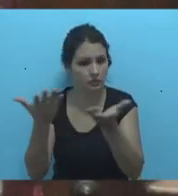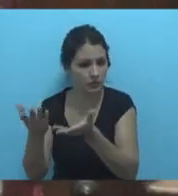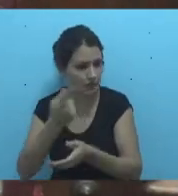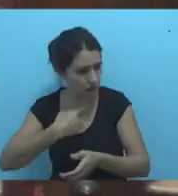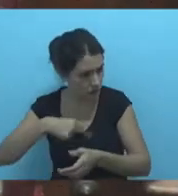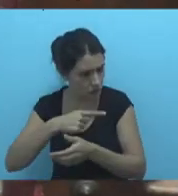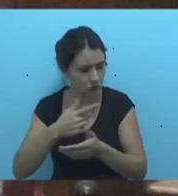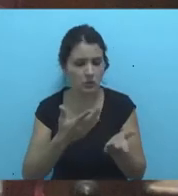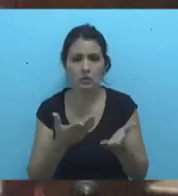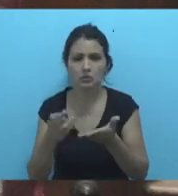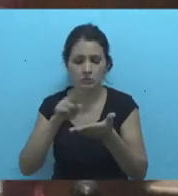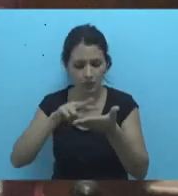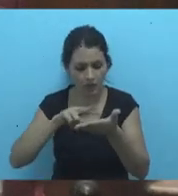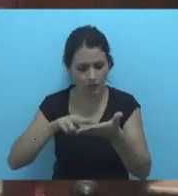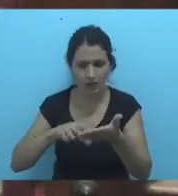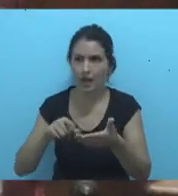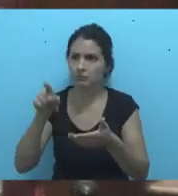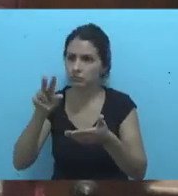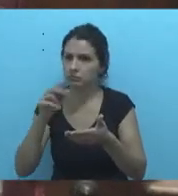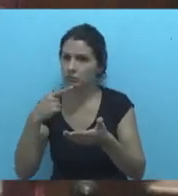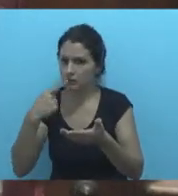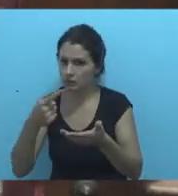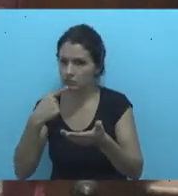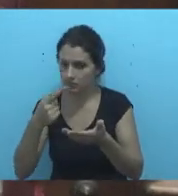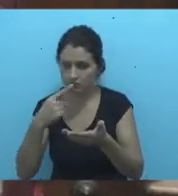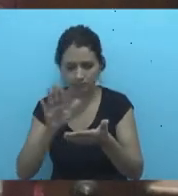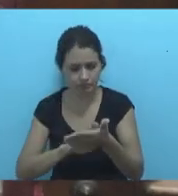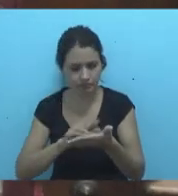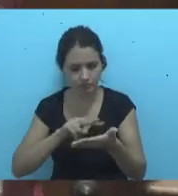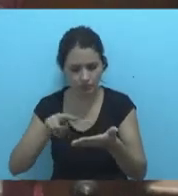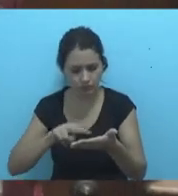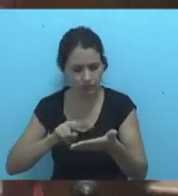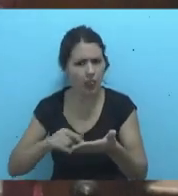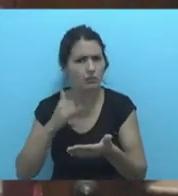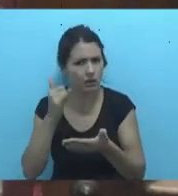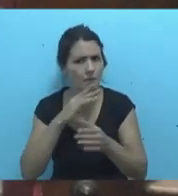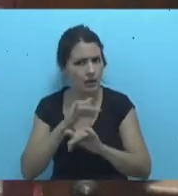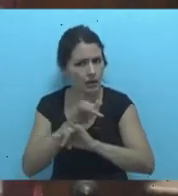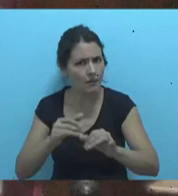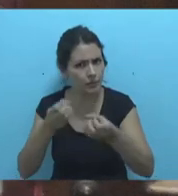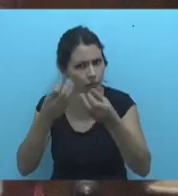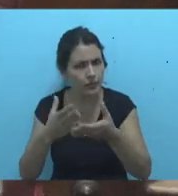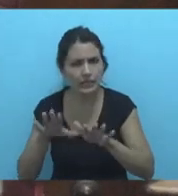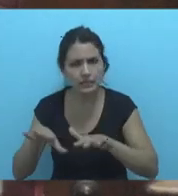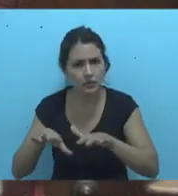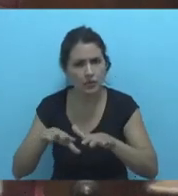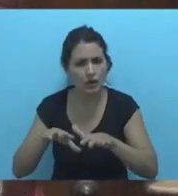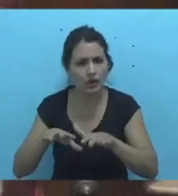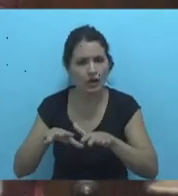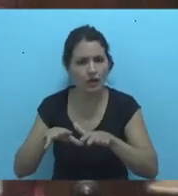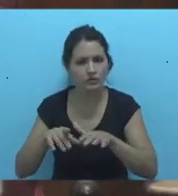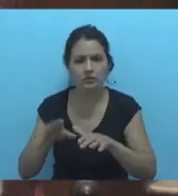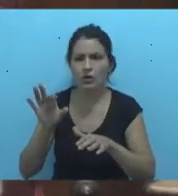a leer las resoluciones que él estaba llevando adelante, donde fundamentaba con absoluta claridad cuáles eran las motivaciones que había